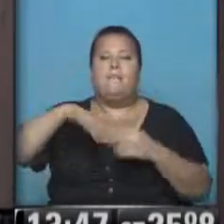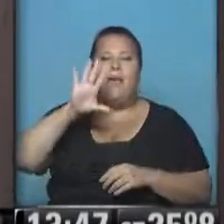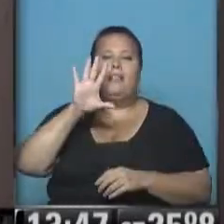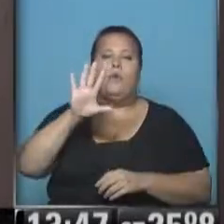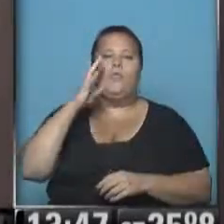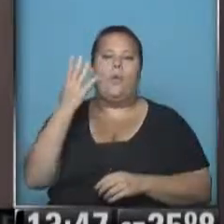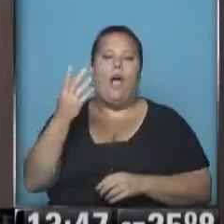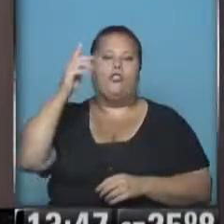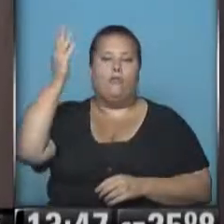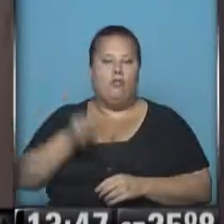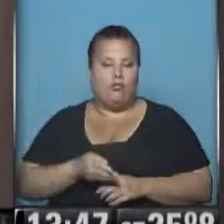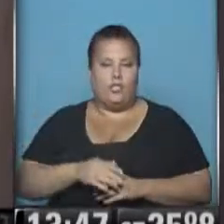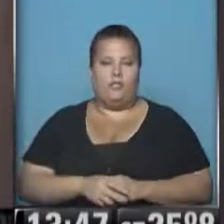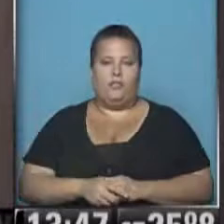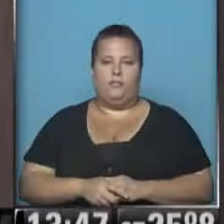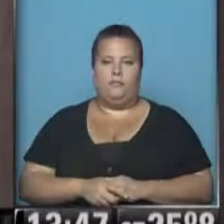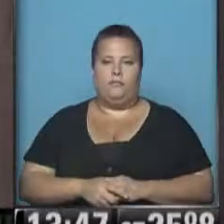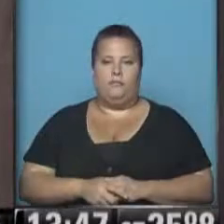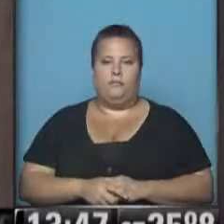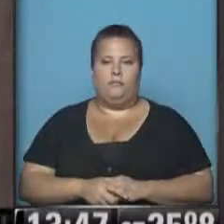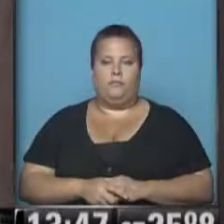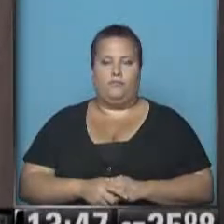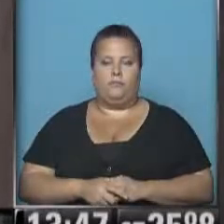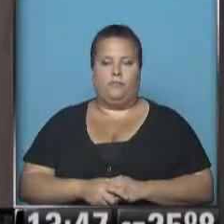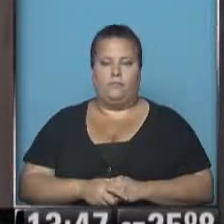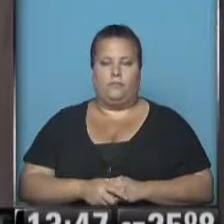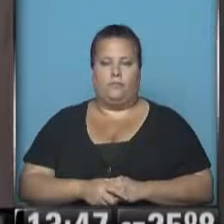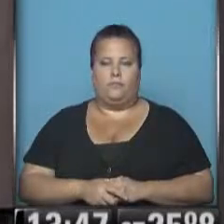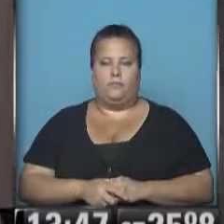54 por ciento nos acompañan